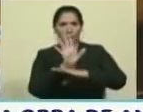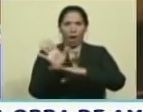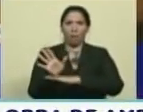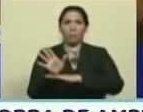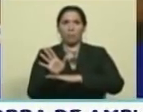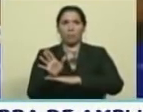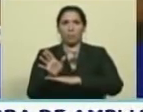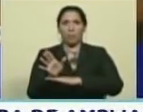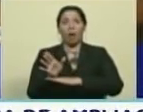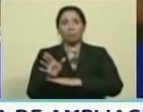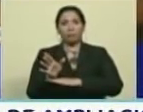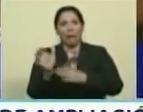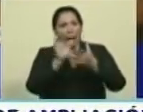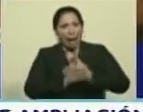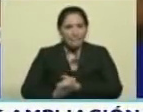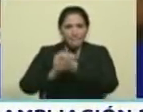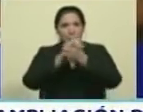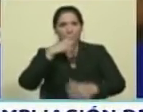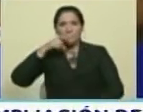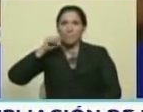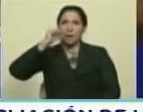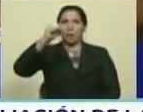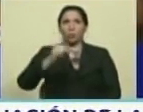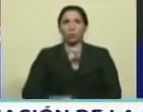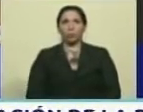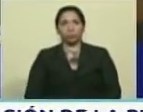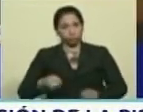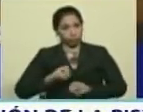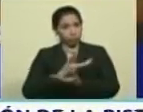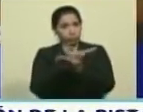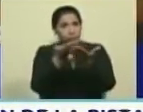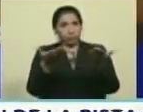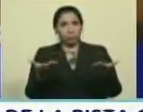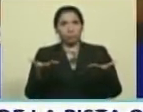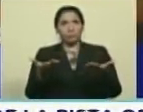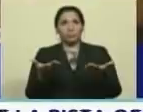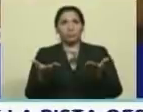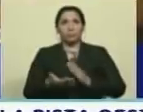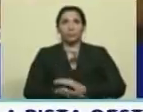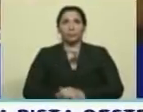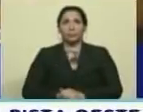Maduro, Ortega, todos los hermanos del país del Caribe.